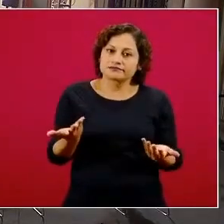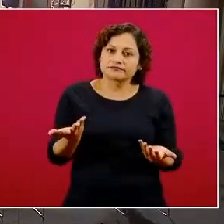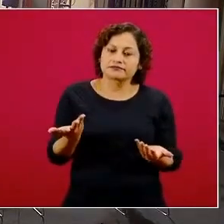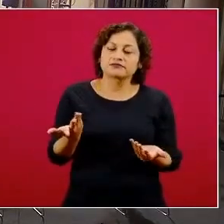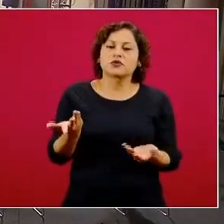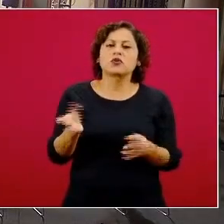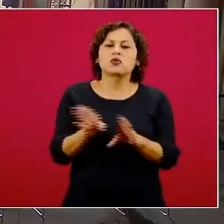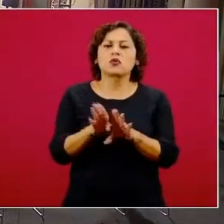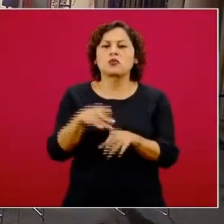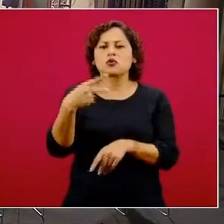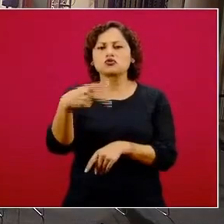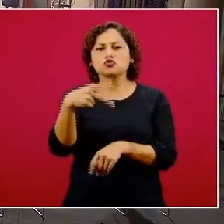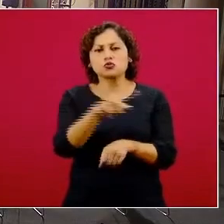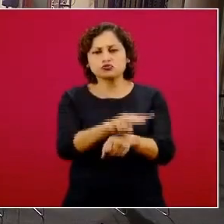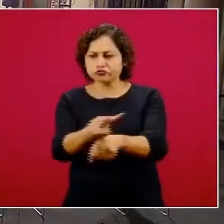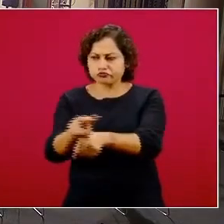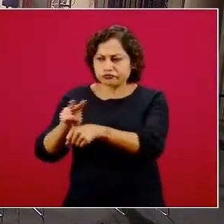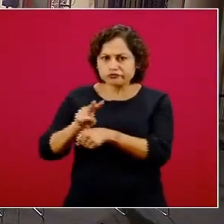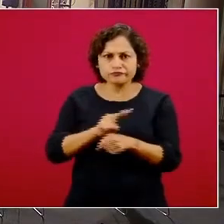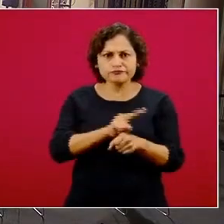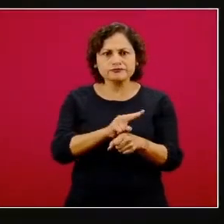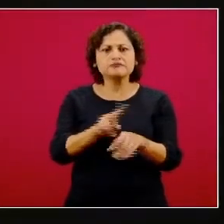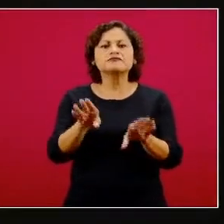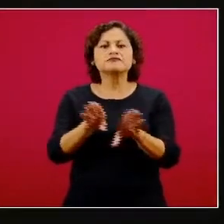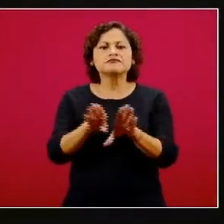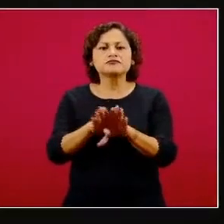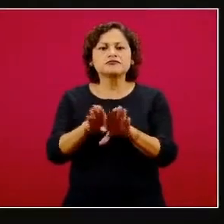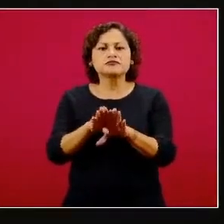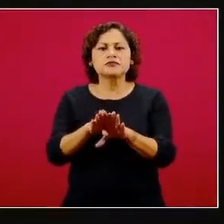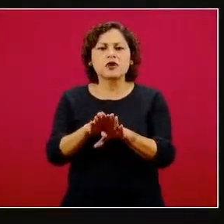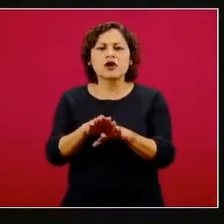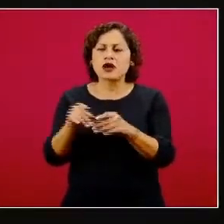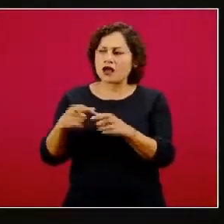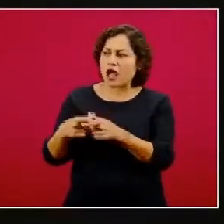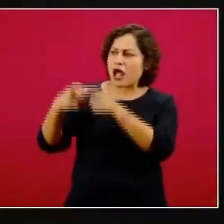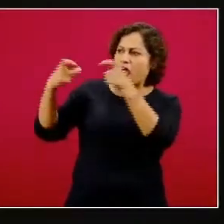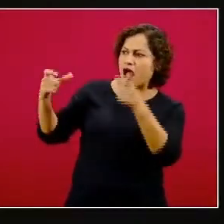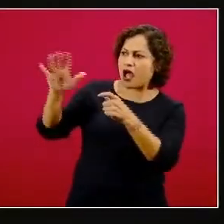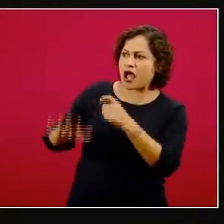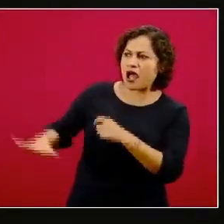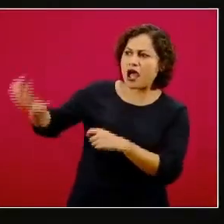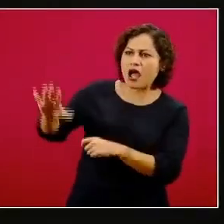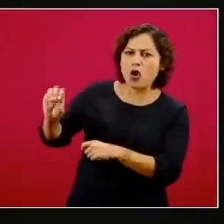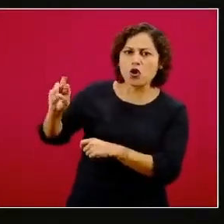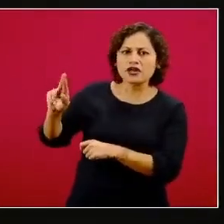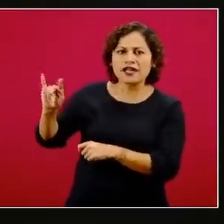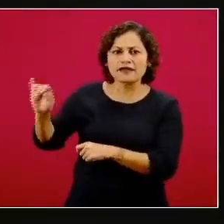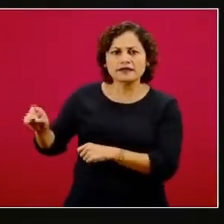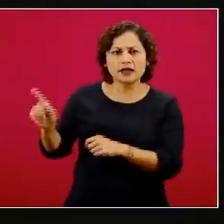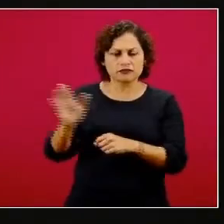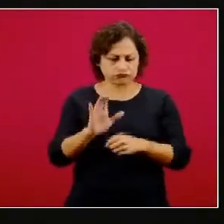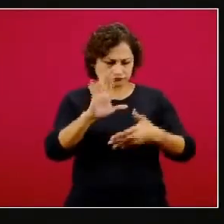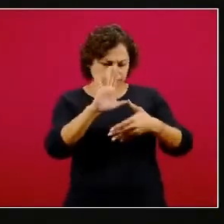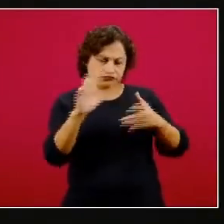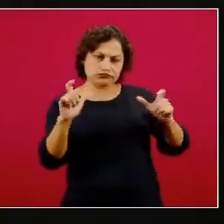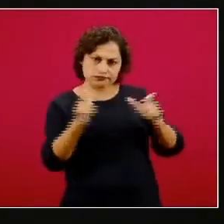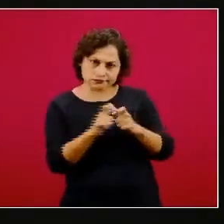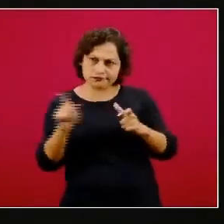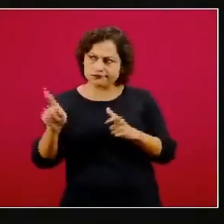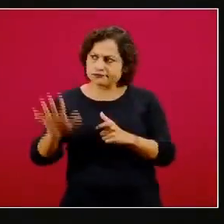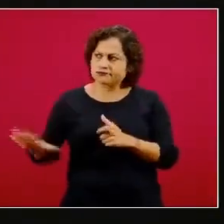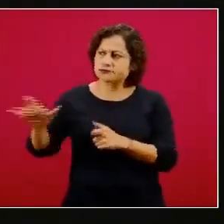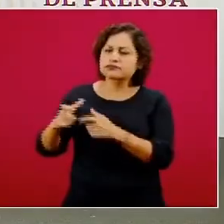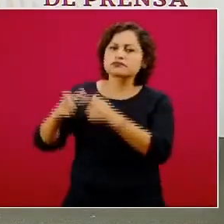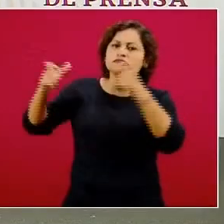viendo este asunto del crecimiento en Medio Oriente? ¿Qué tan impacto puede tener en nuevos rebrotes y